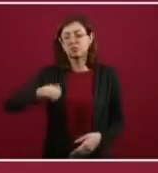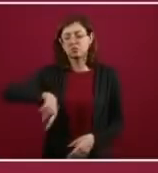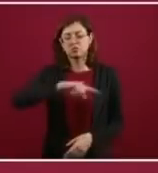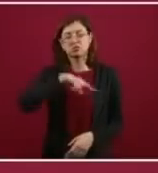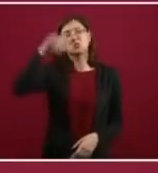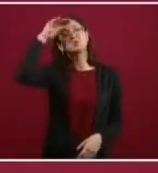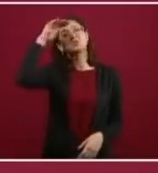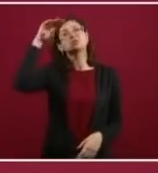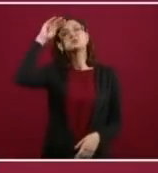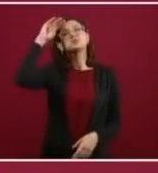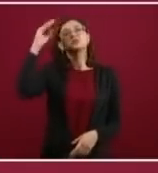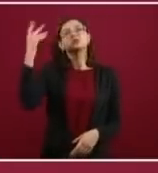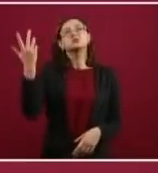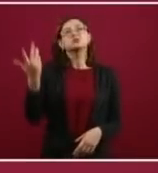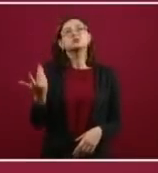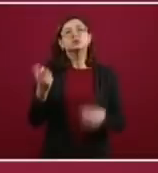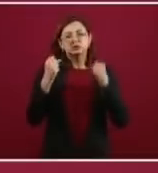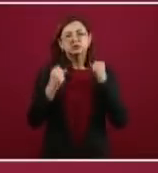sostenemos